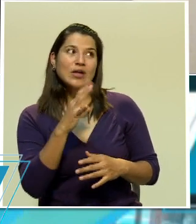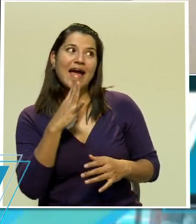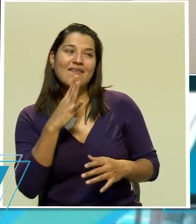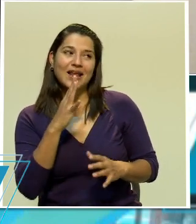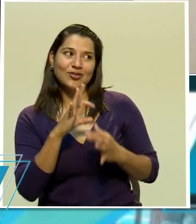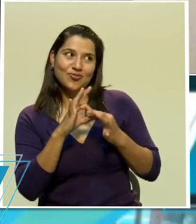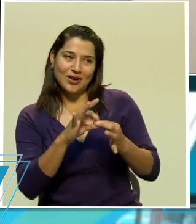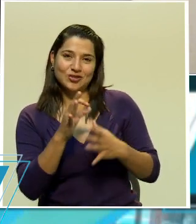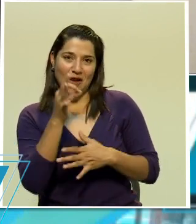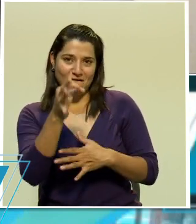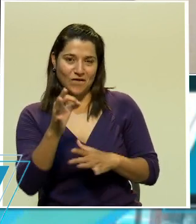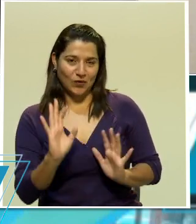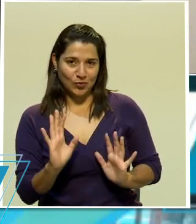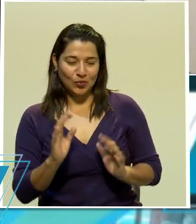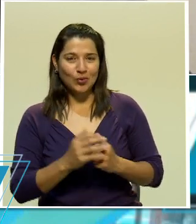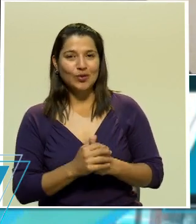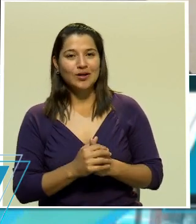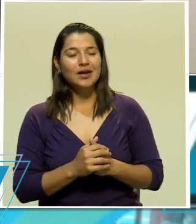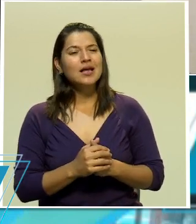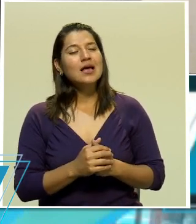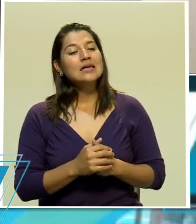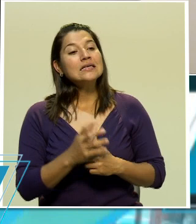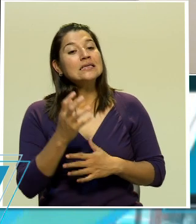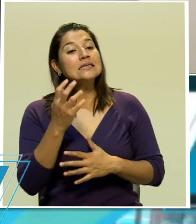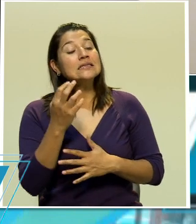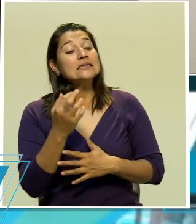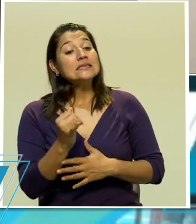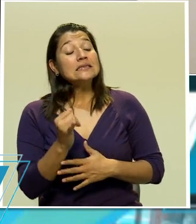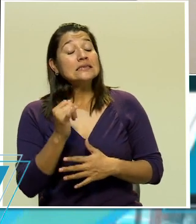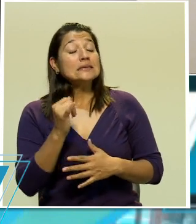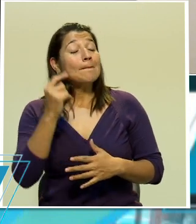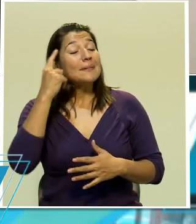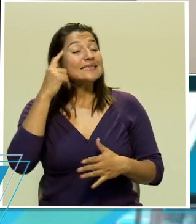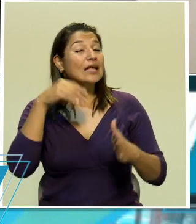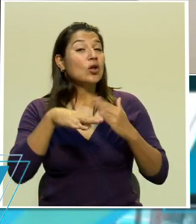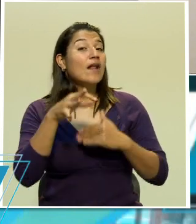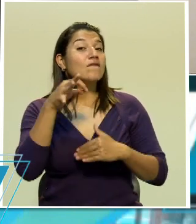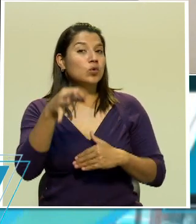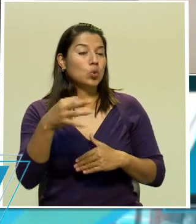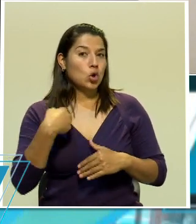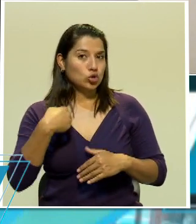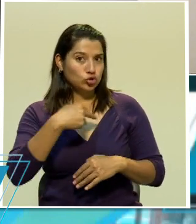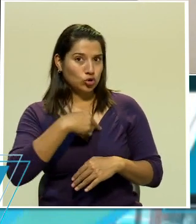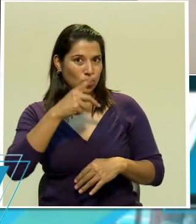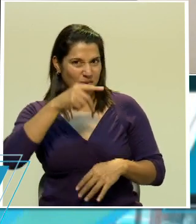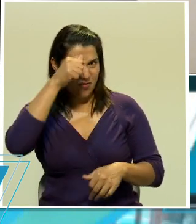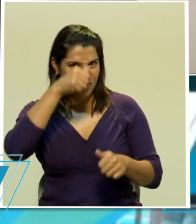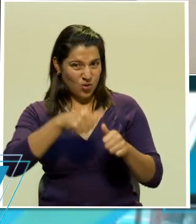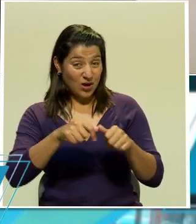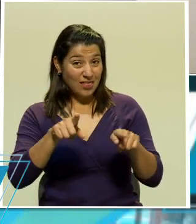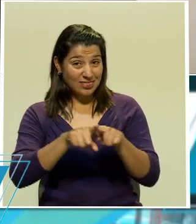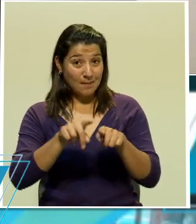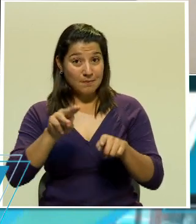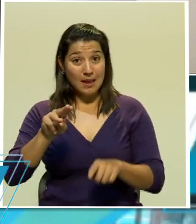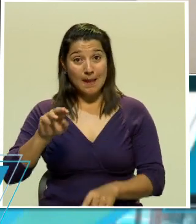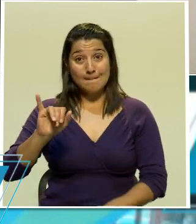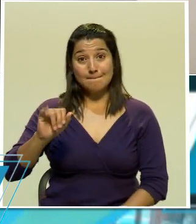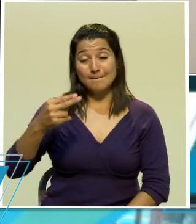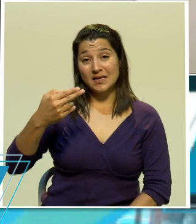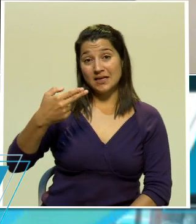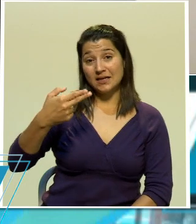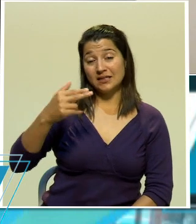la hora de ponerle luz a la bola de cristal, no nos olvidemos que ahí está Michelle Obama, que